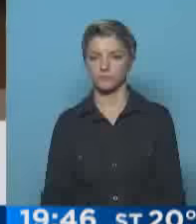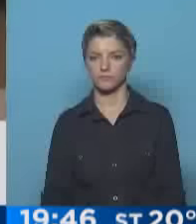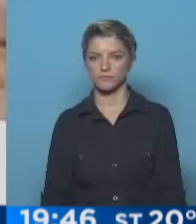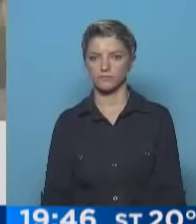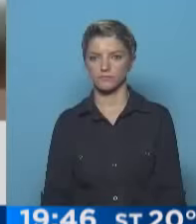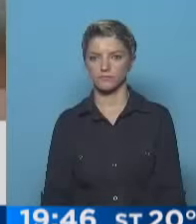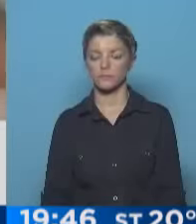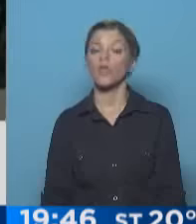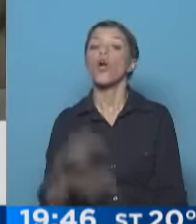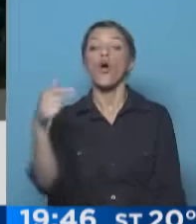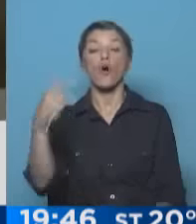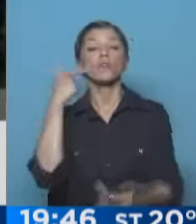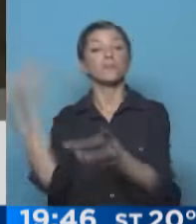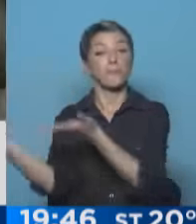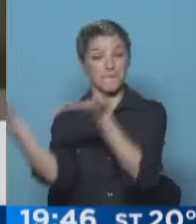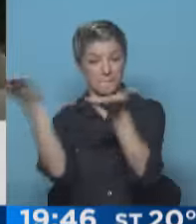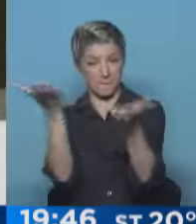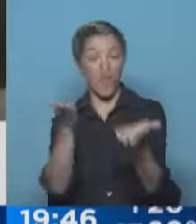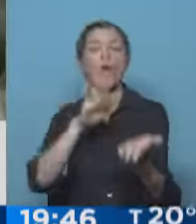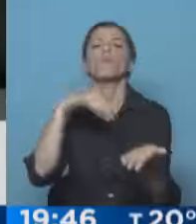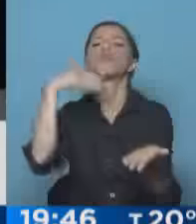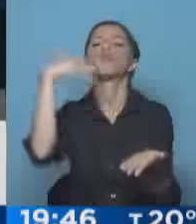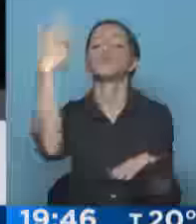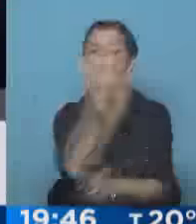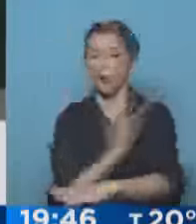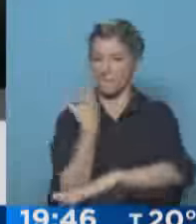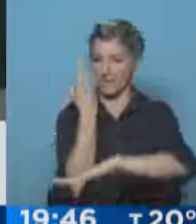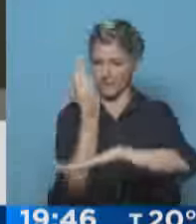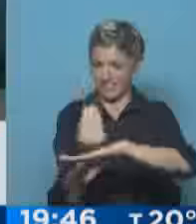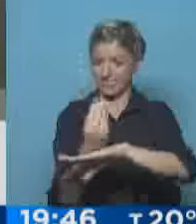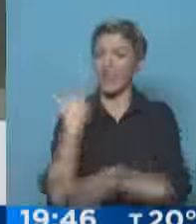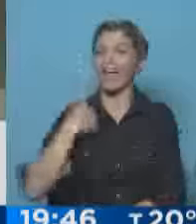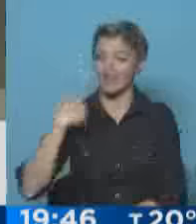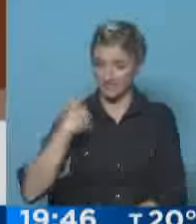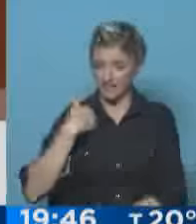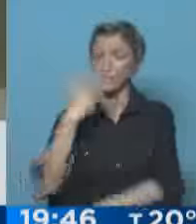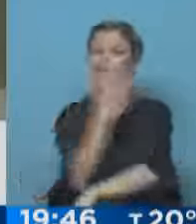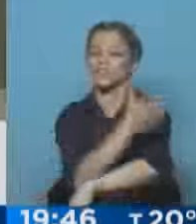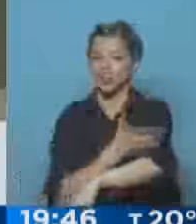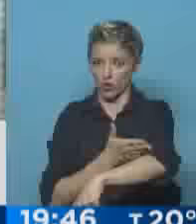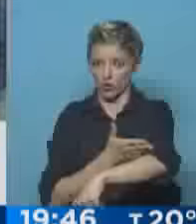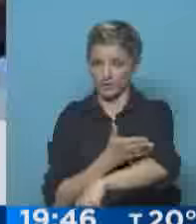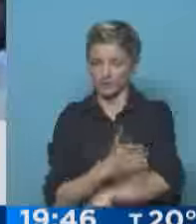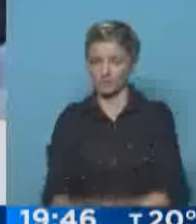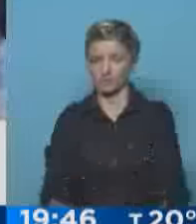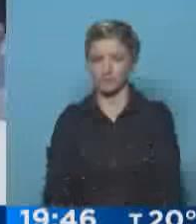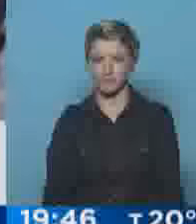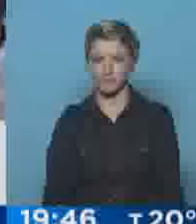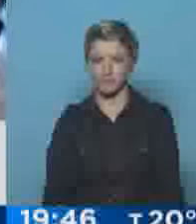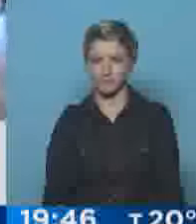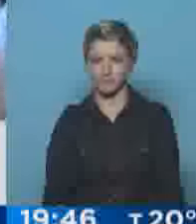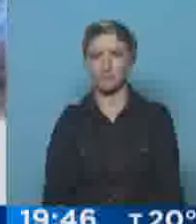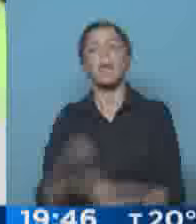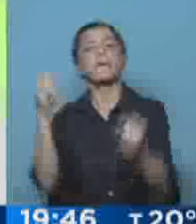nos visita el futuro presidente de los argentinos, Daniel Scioli. Bienvenido